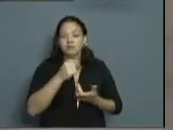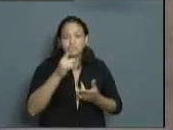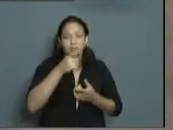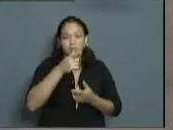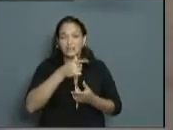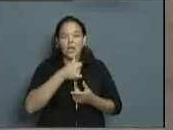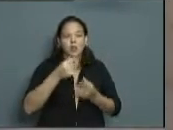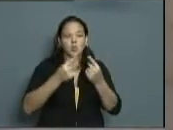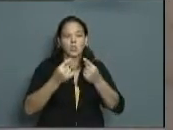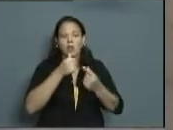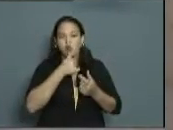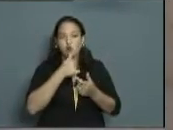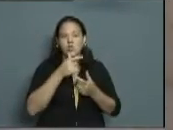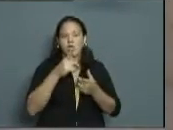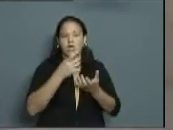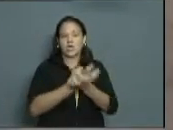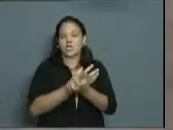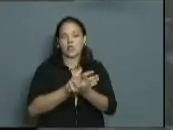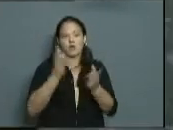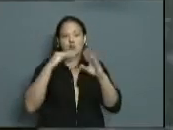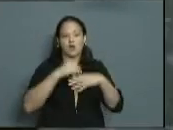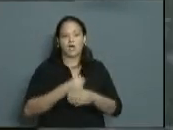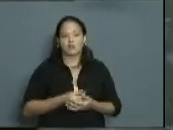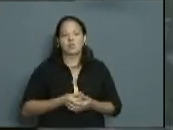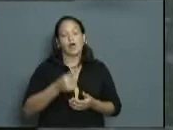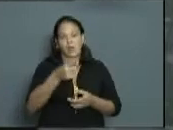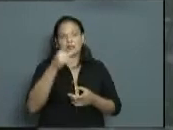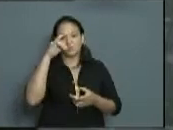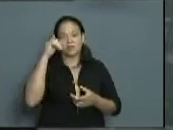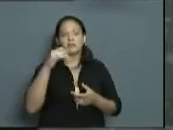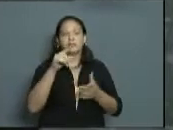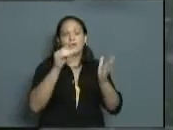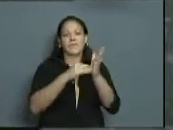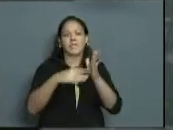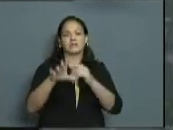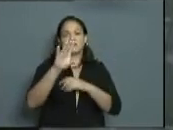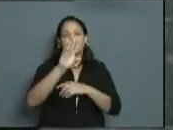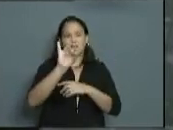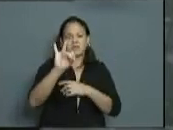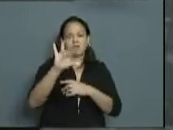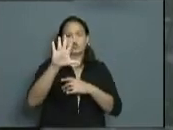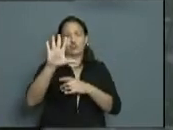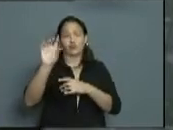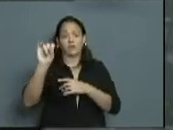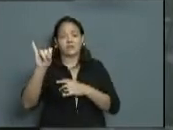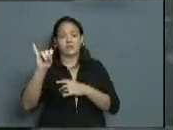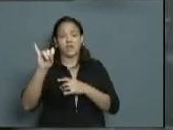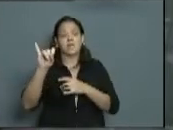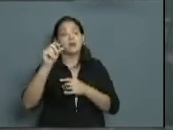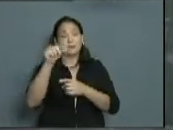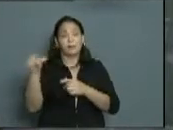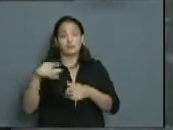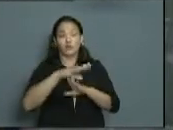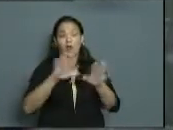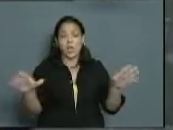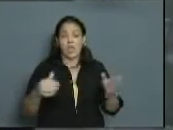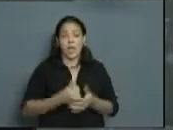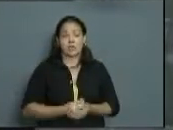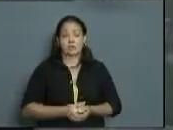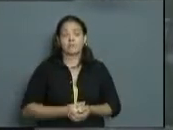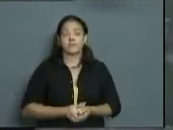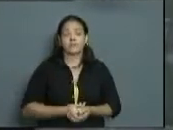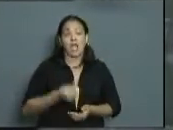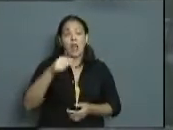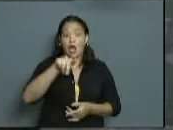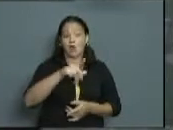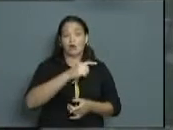de bajo riesgo. Nosotros hemos recibido aquí aproximadamente 1.756 pacientes. Como pueden ver, en este momento